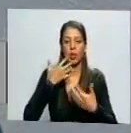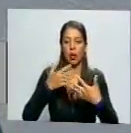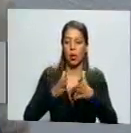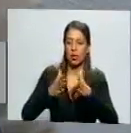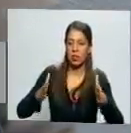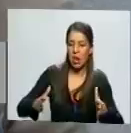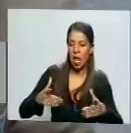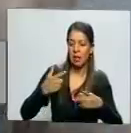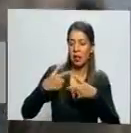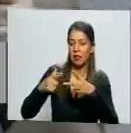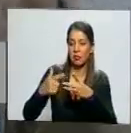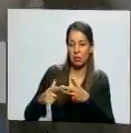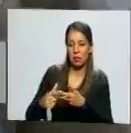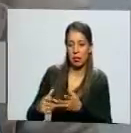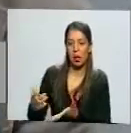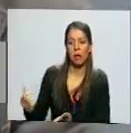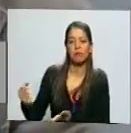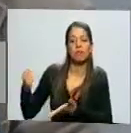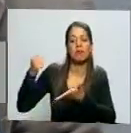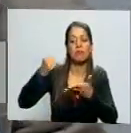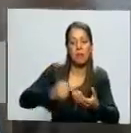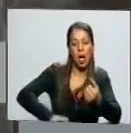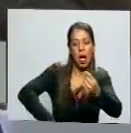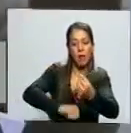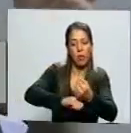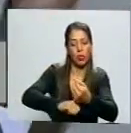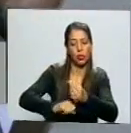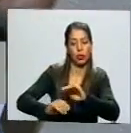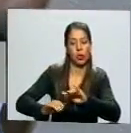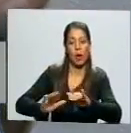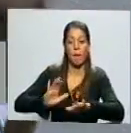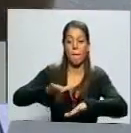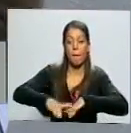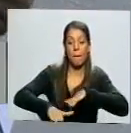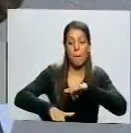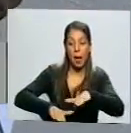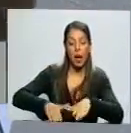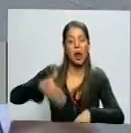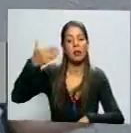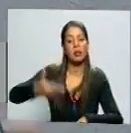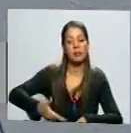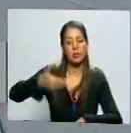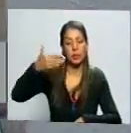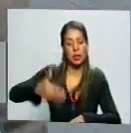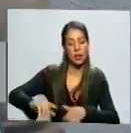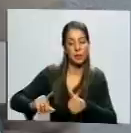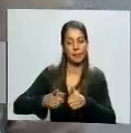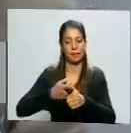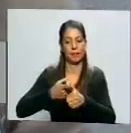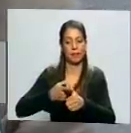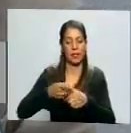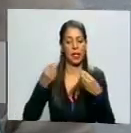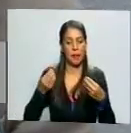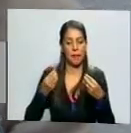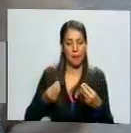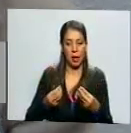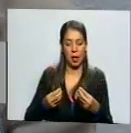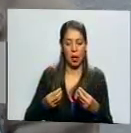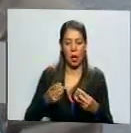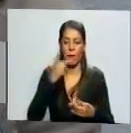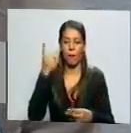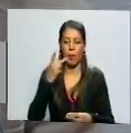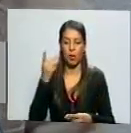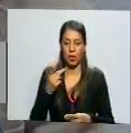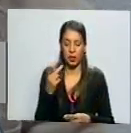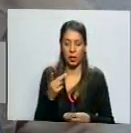grandes inversiones. Creemos nosotros que es un paso fundamental para lograr una